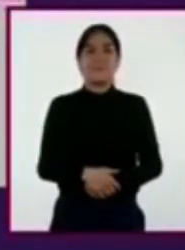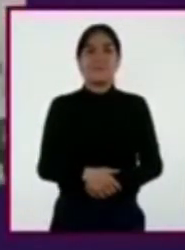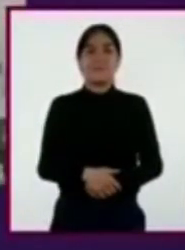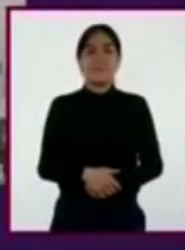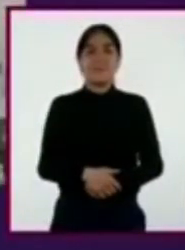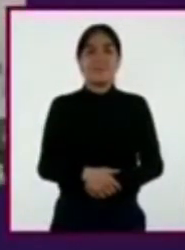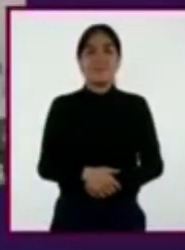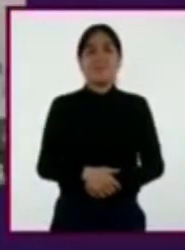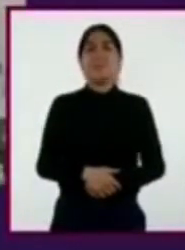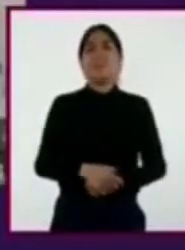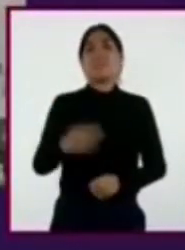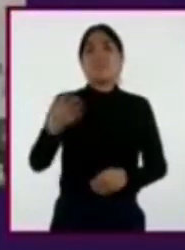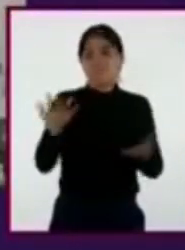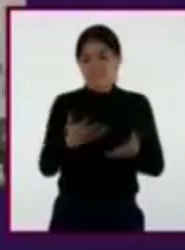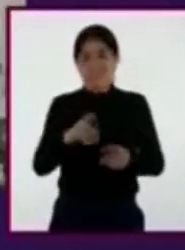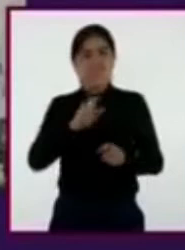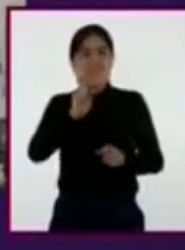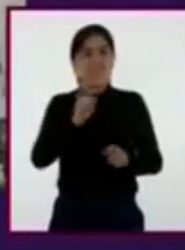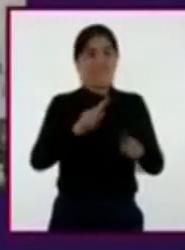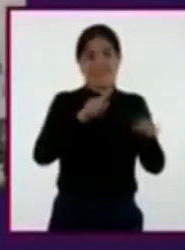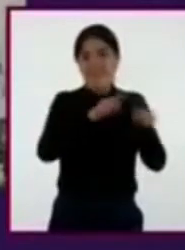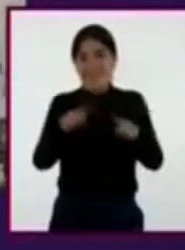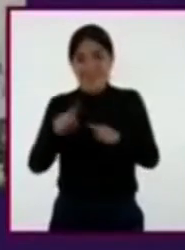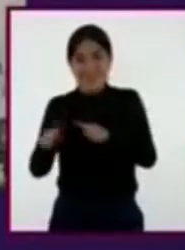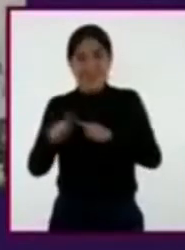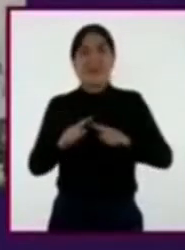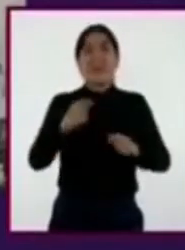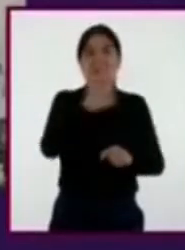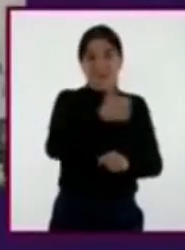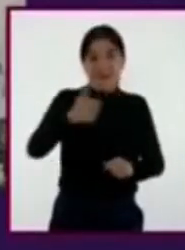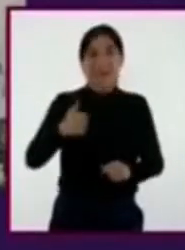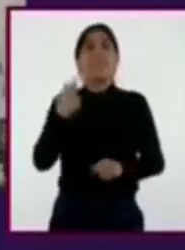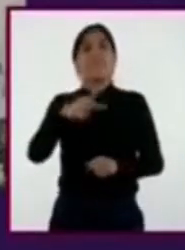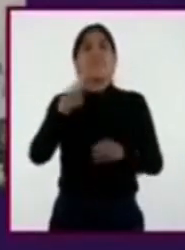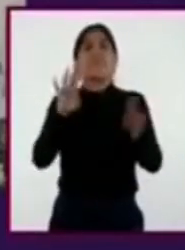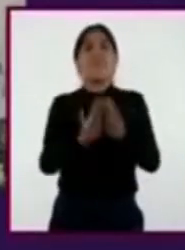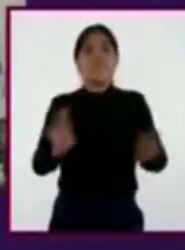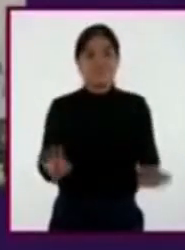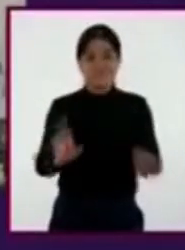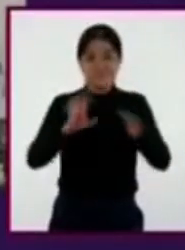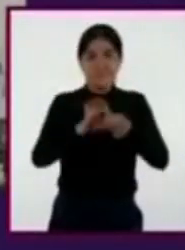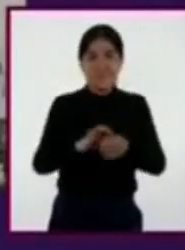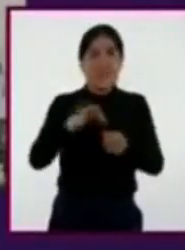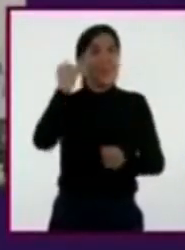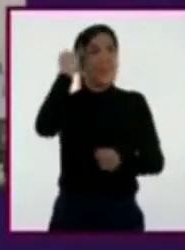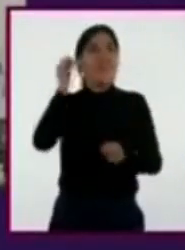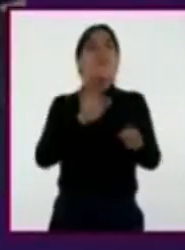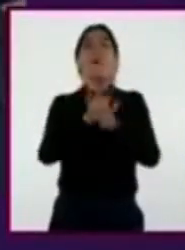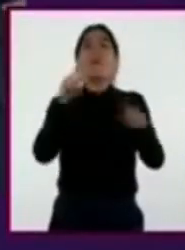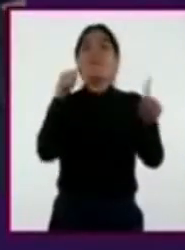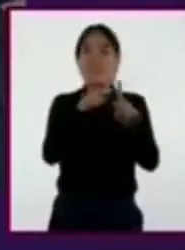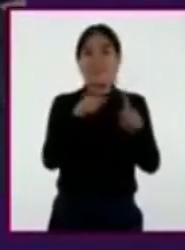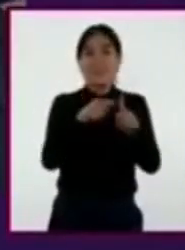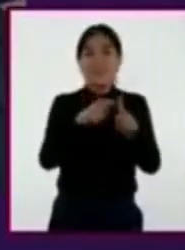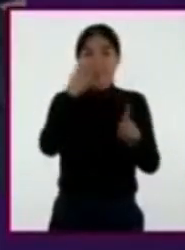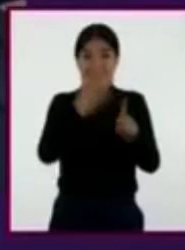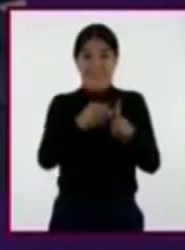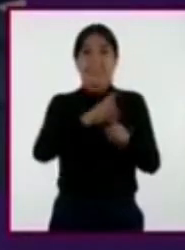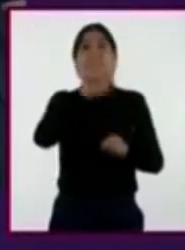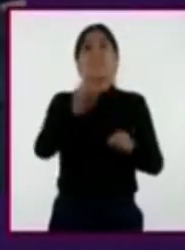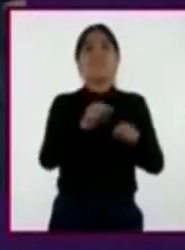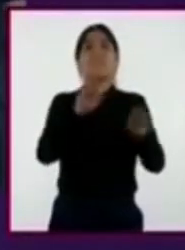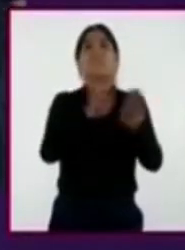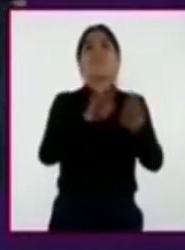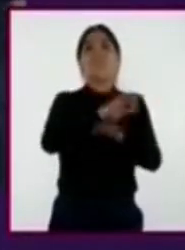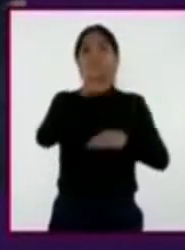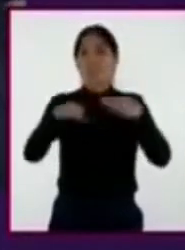Sí, somos totalmente distintos, pero al final tratamos de encauzarnos a una idea y que esta idea llegue a las